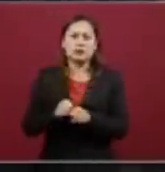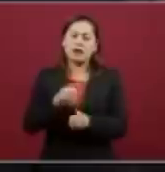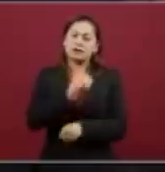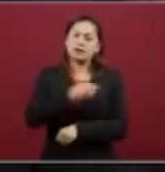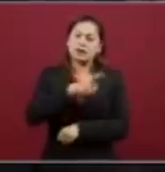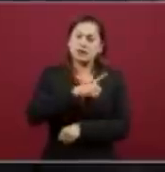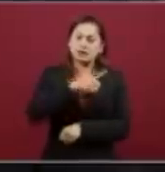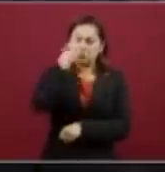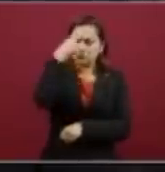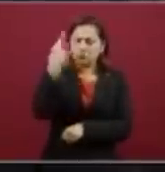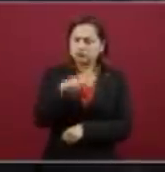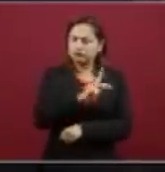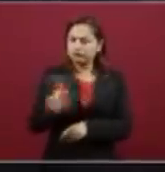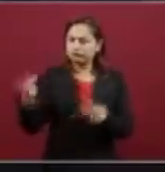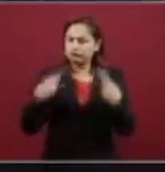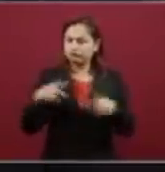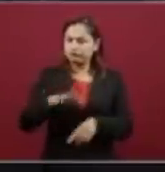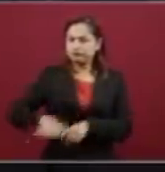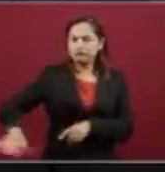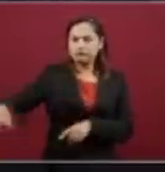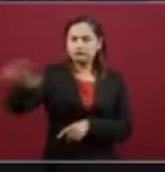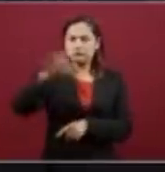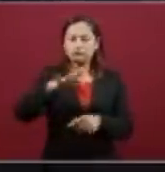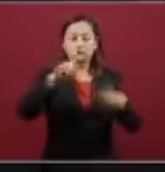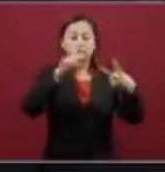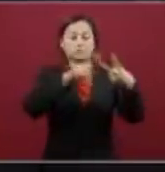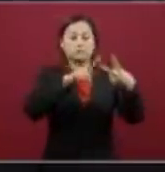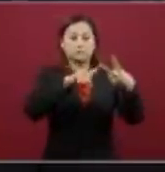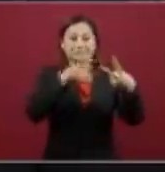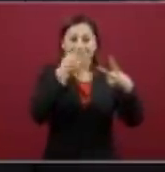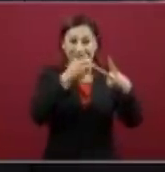área. Y los institutos